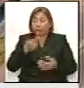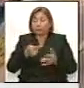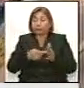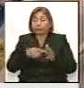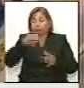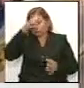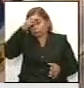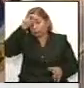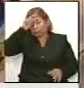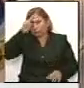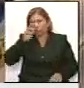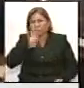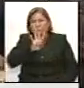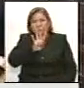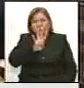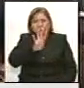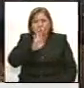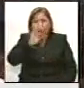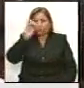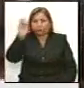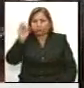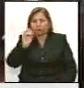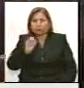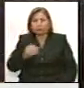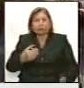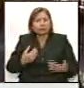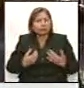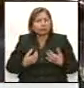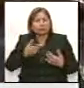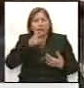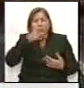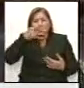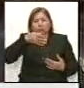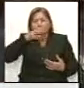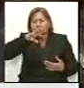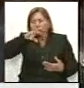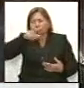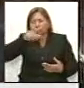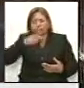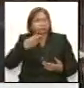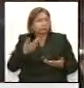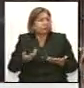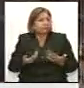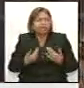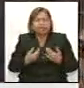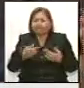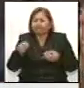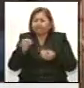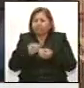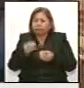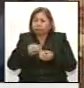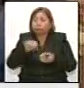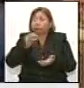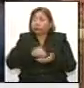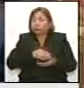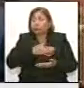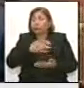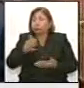Cusco solo el 4% de la población cuenta con un sistema de agua purificada y que esperan incrementar esta cifra